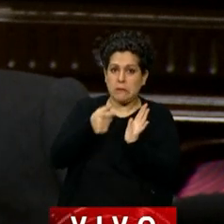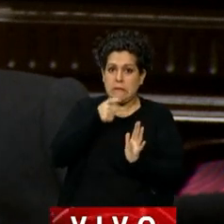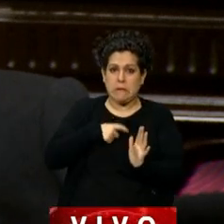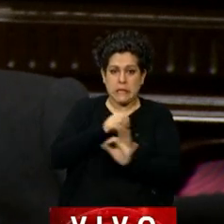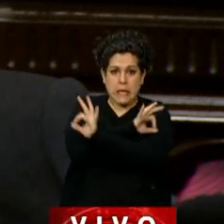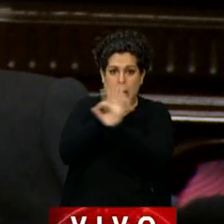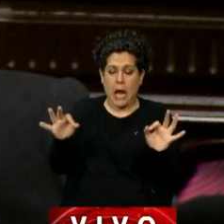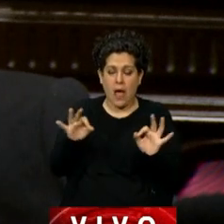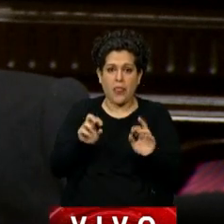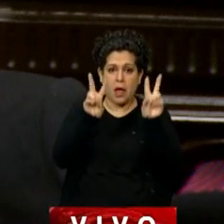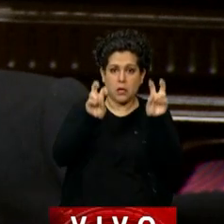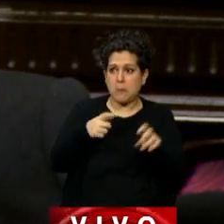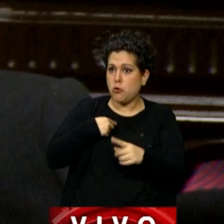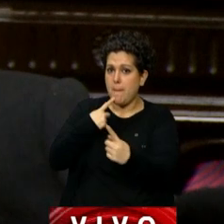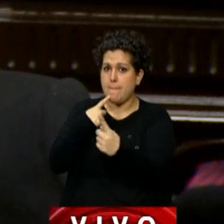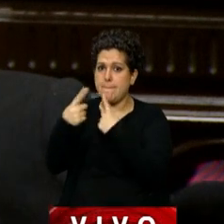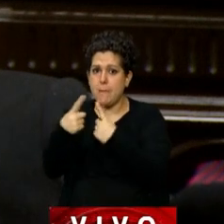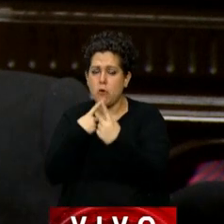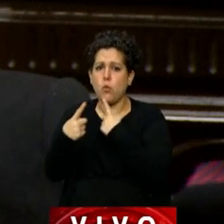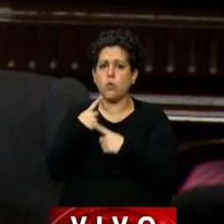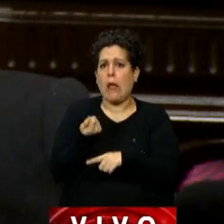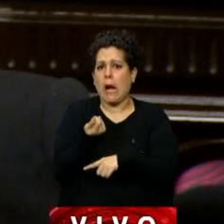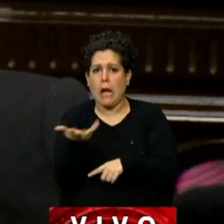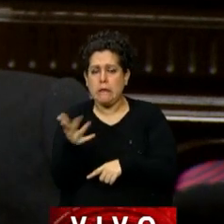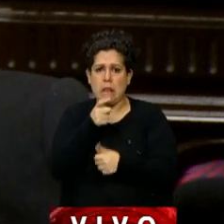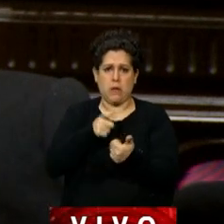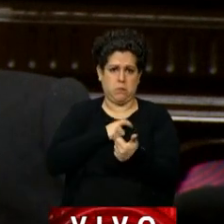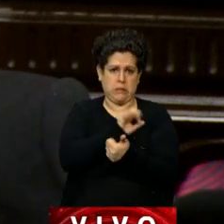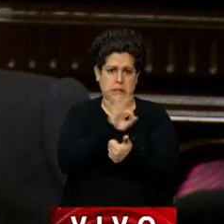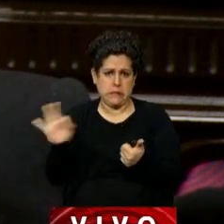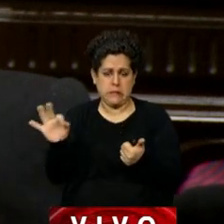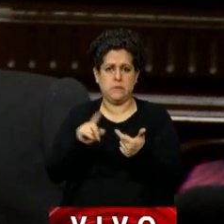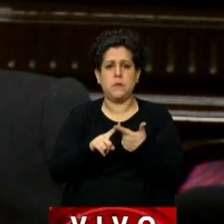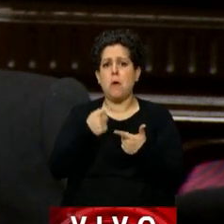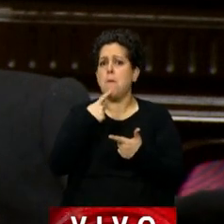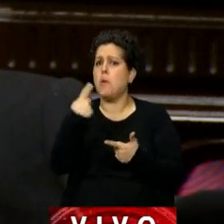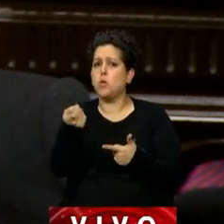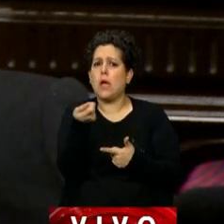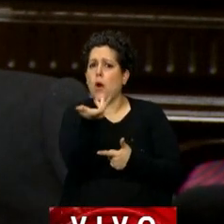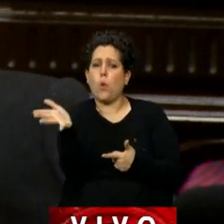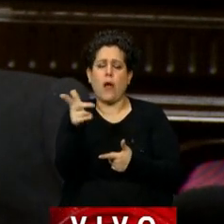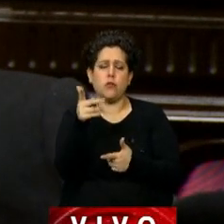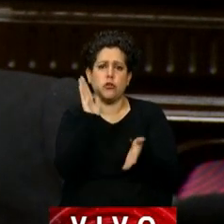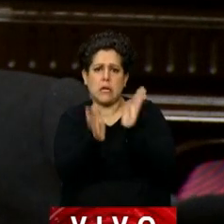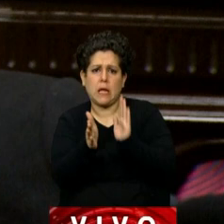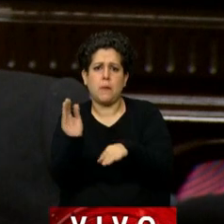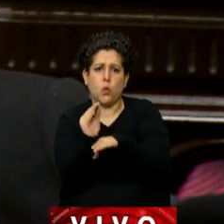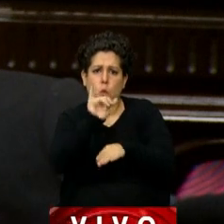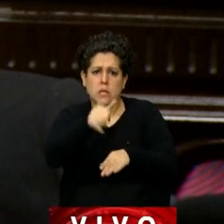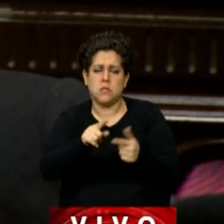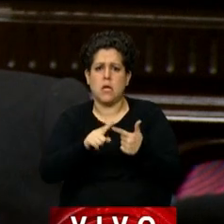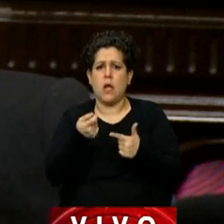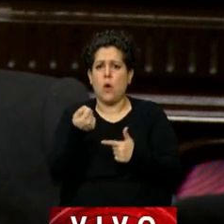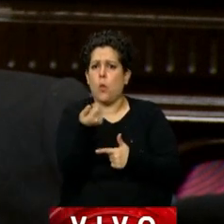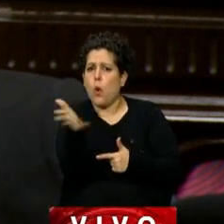preguntaba. Yo preguntaba sobre cantidad de tratamientos que estaban cubriendo, drogas que estaban cubriendo